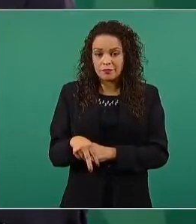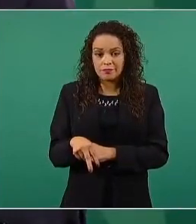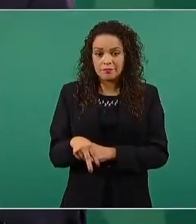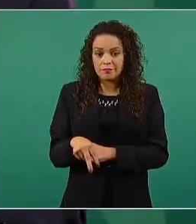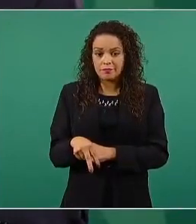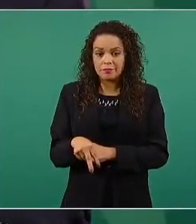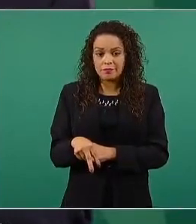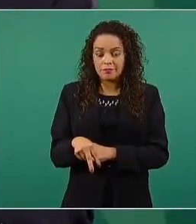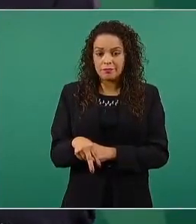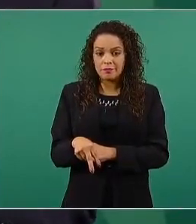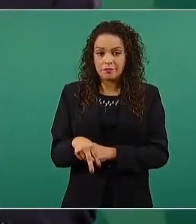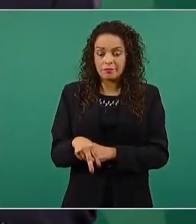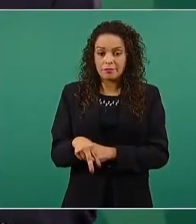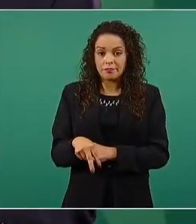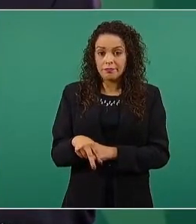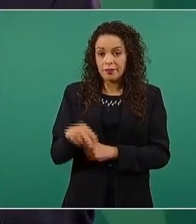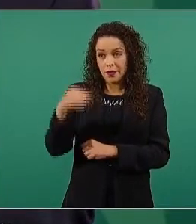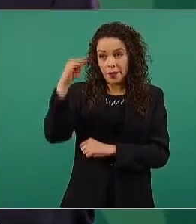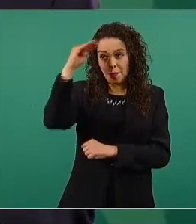no se podría